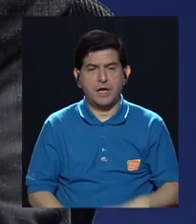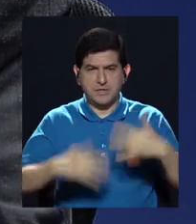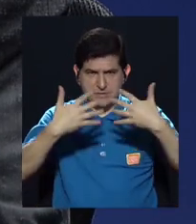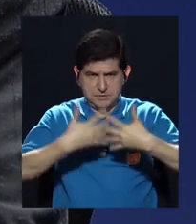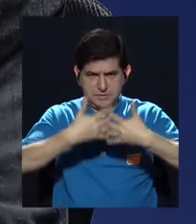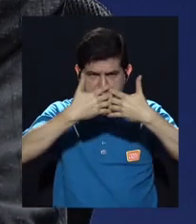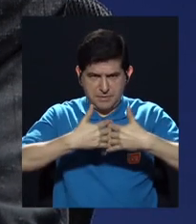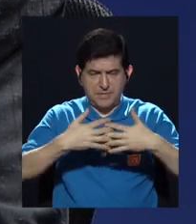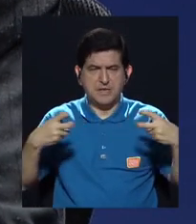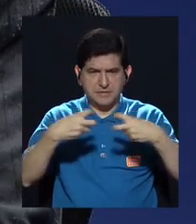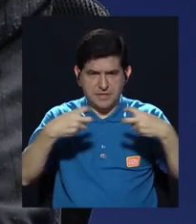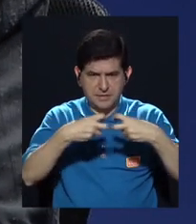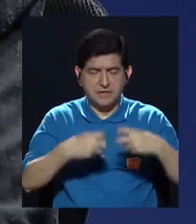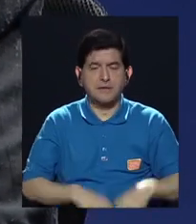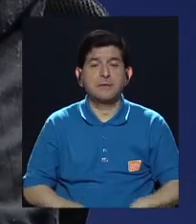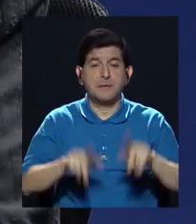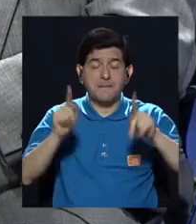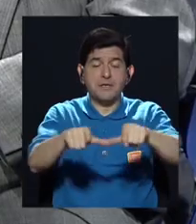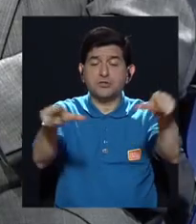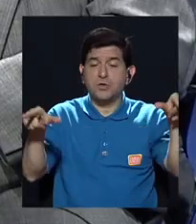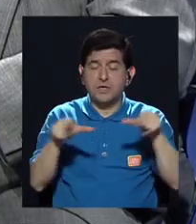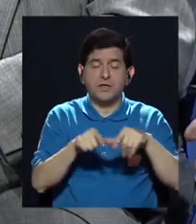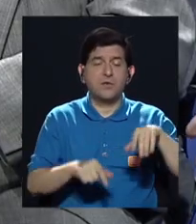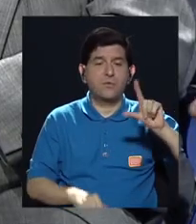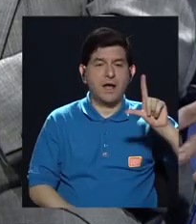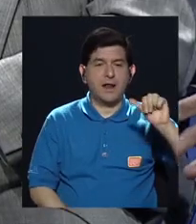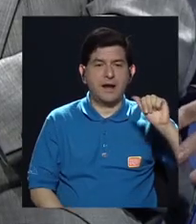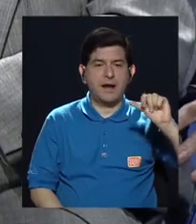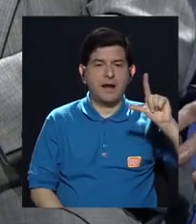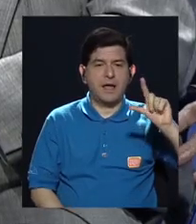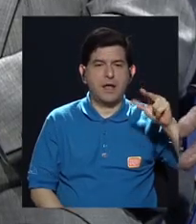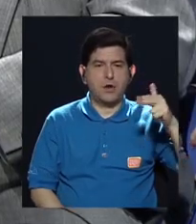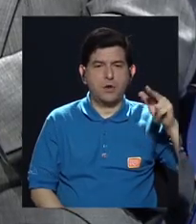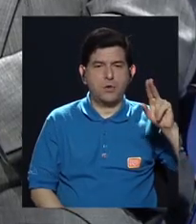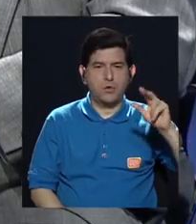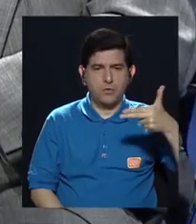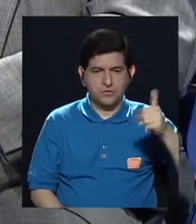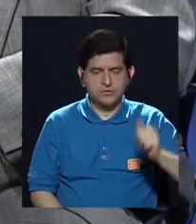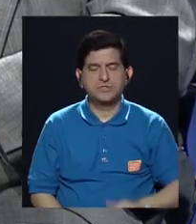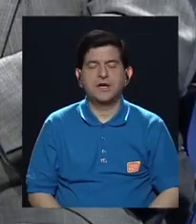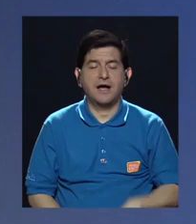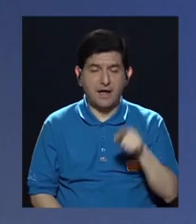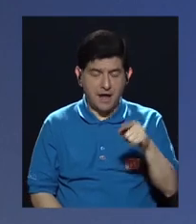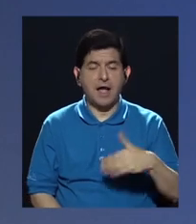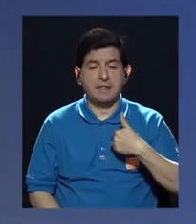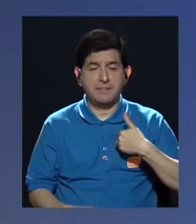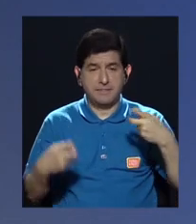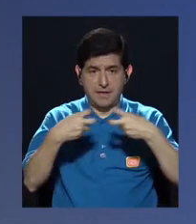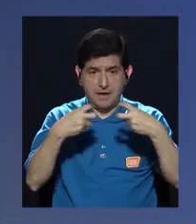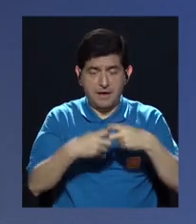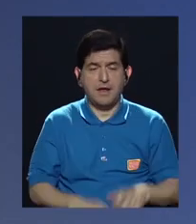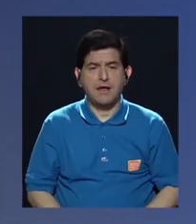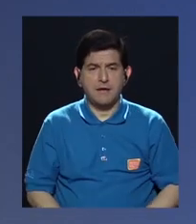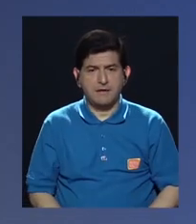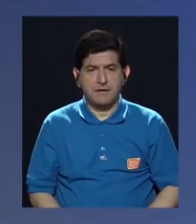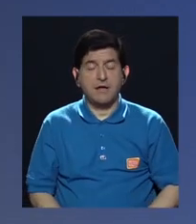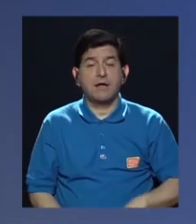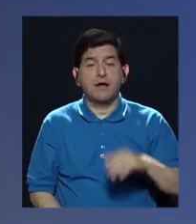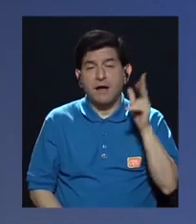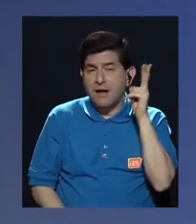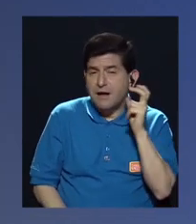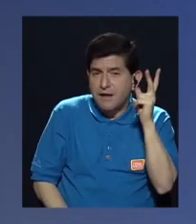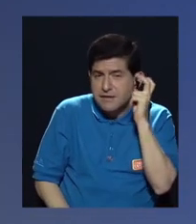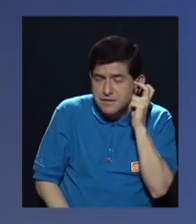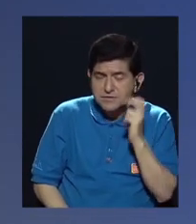planta hidroeléctrica para que la población de La Lucha tuviera electricidad. Coincidían luchas con don Manuel y con el padre Benjamín. Y